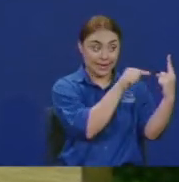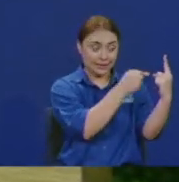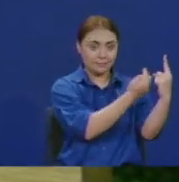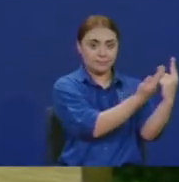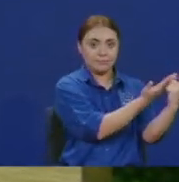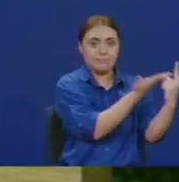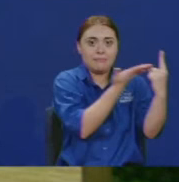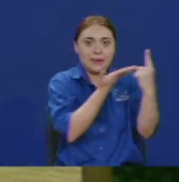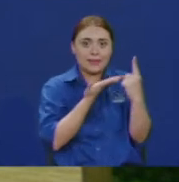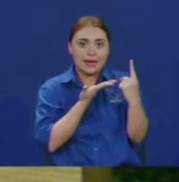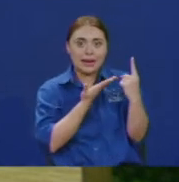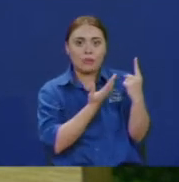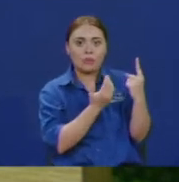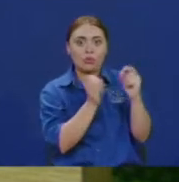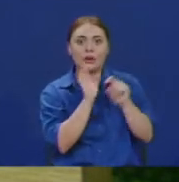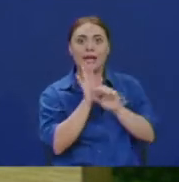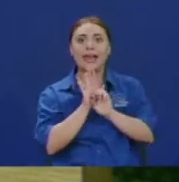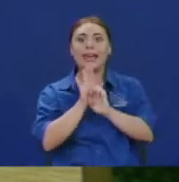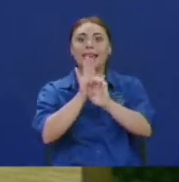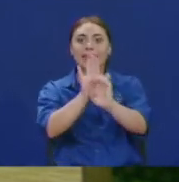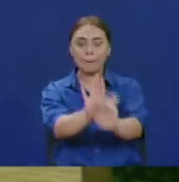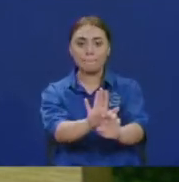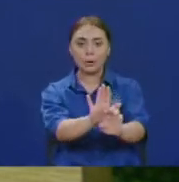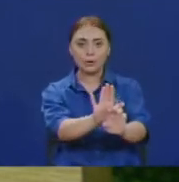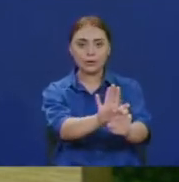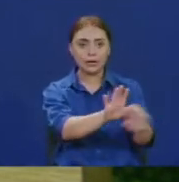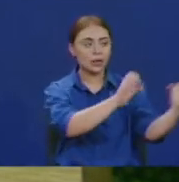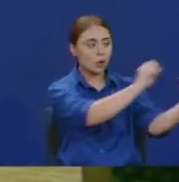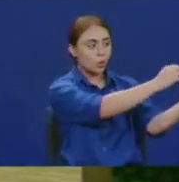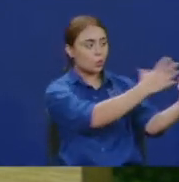Testamento, yo me recordaba de esta